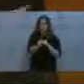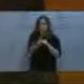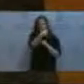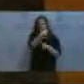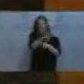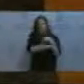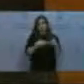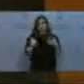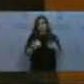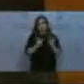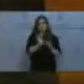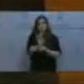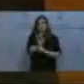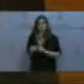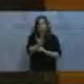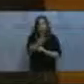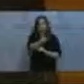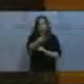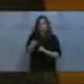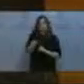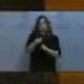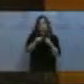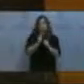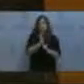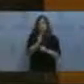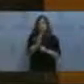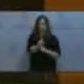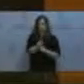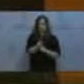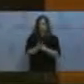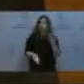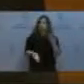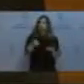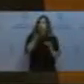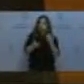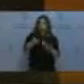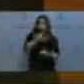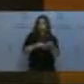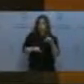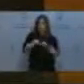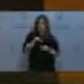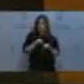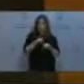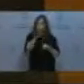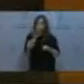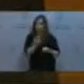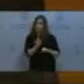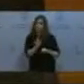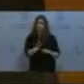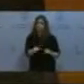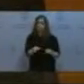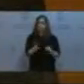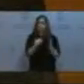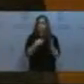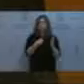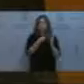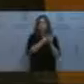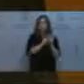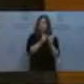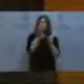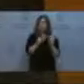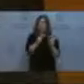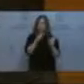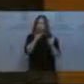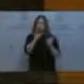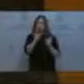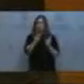y se dejen, pero no enrede a los asturianos. La valorización química queda muy bien en el papel, pero